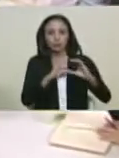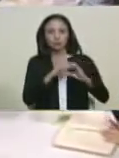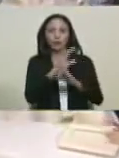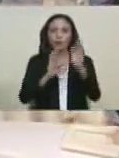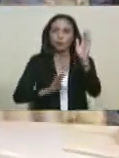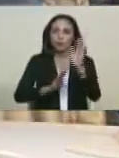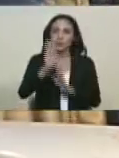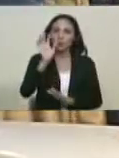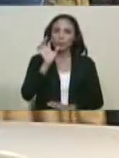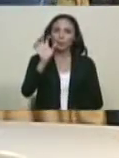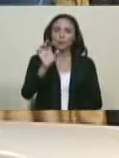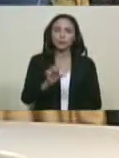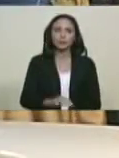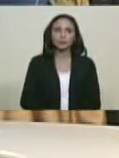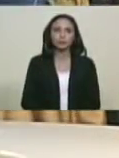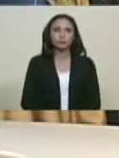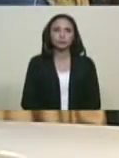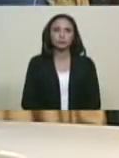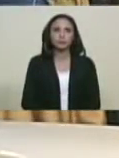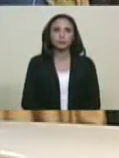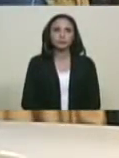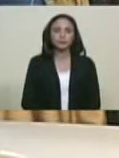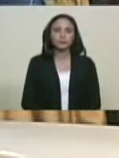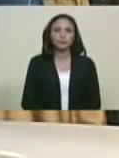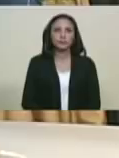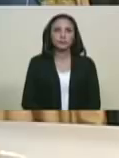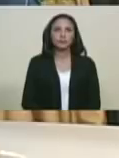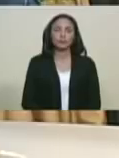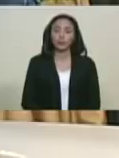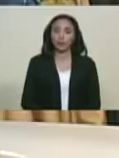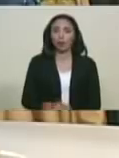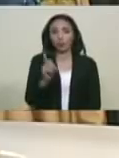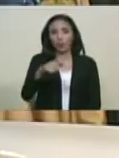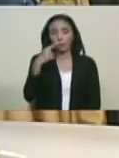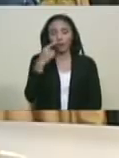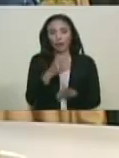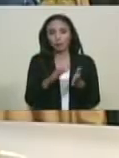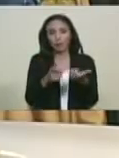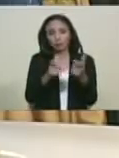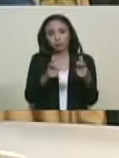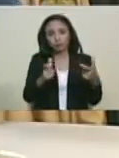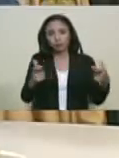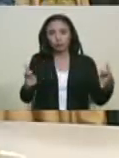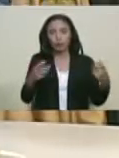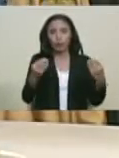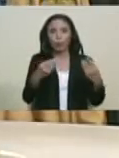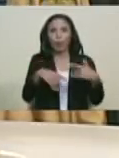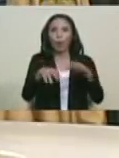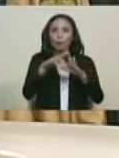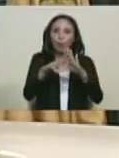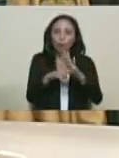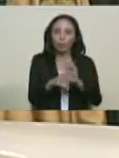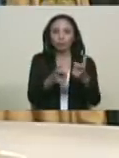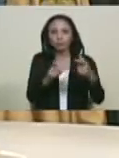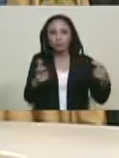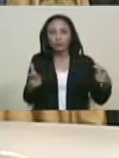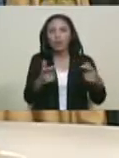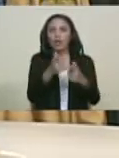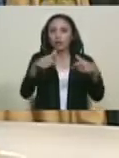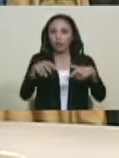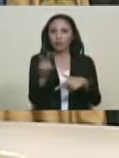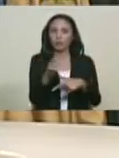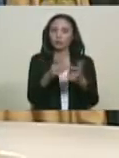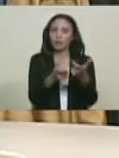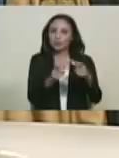y tomando el camino de la expansión y el crecimiento de los motores que venezuela ha